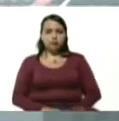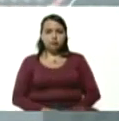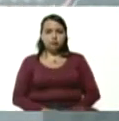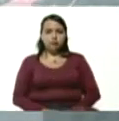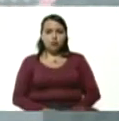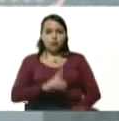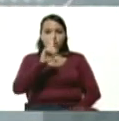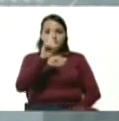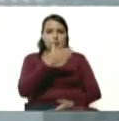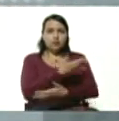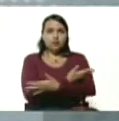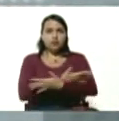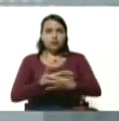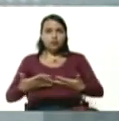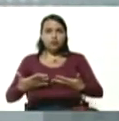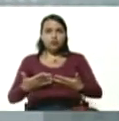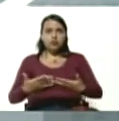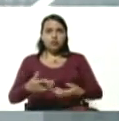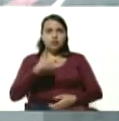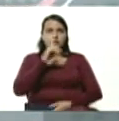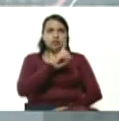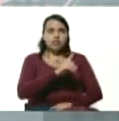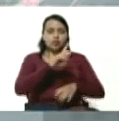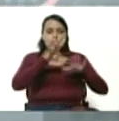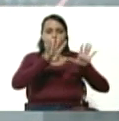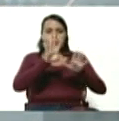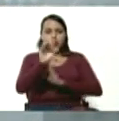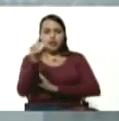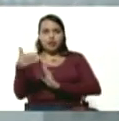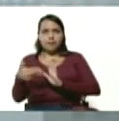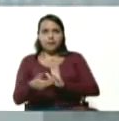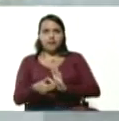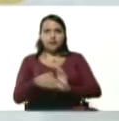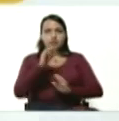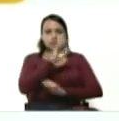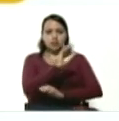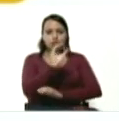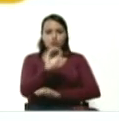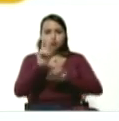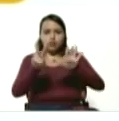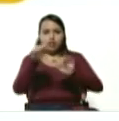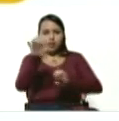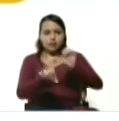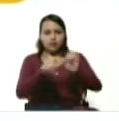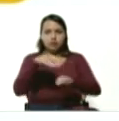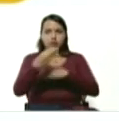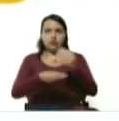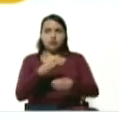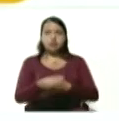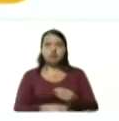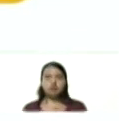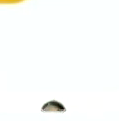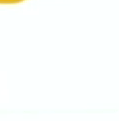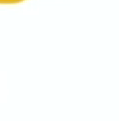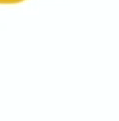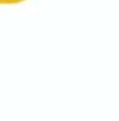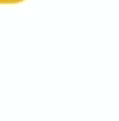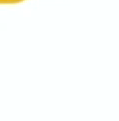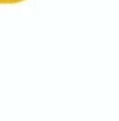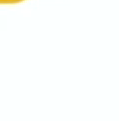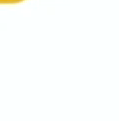,190,307 pruebas y endóxicas para COVID-19.